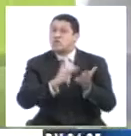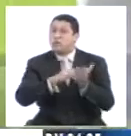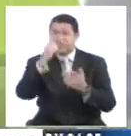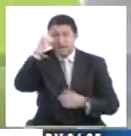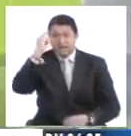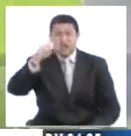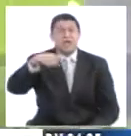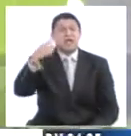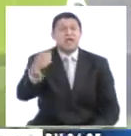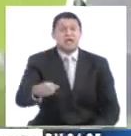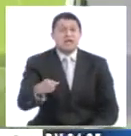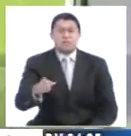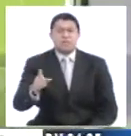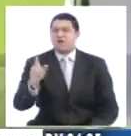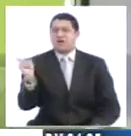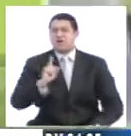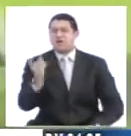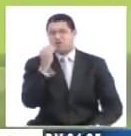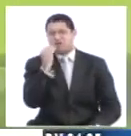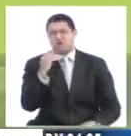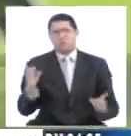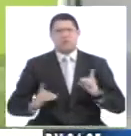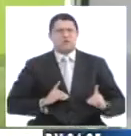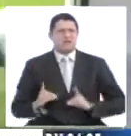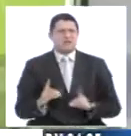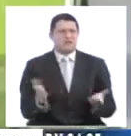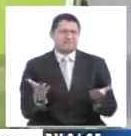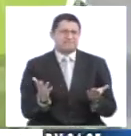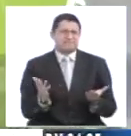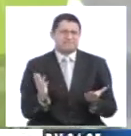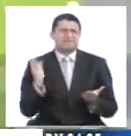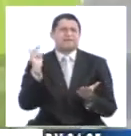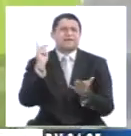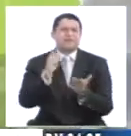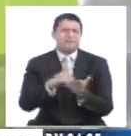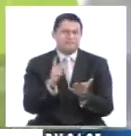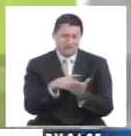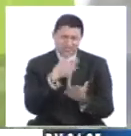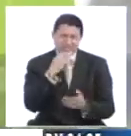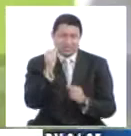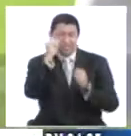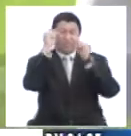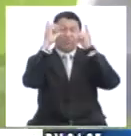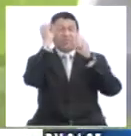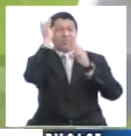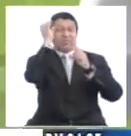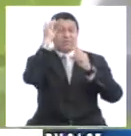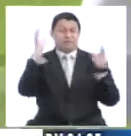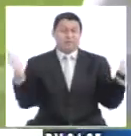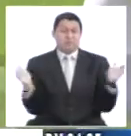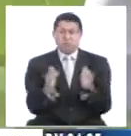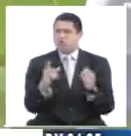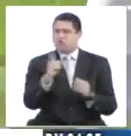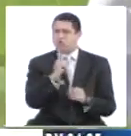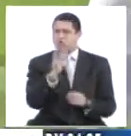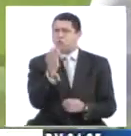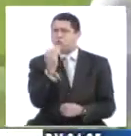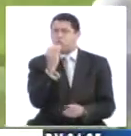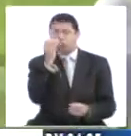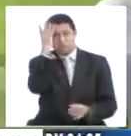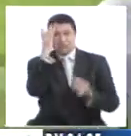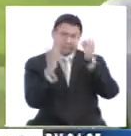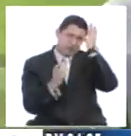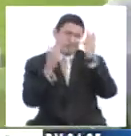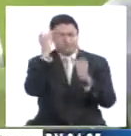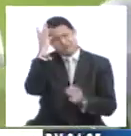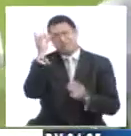después dejamos de hacer esa dieta eso forma parte de lo que es el realismo mágico alredor del problema de peso de tantas cosas que se inventan dieta y